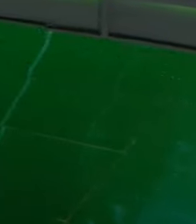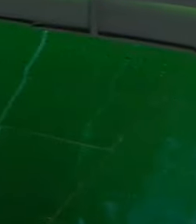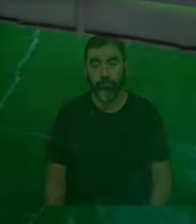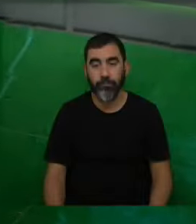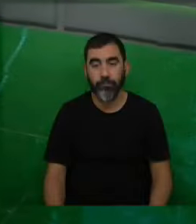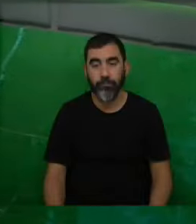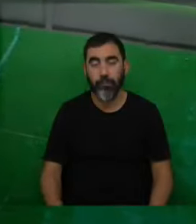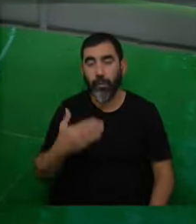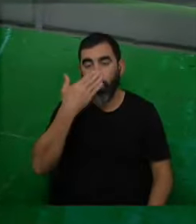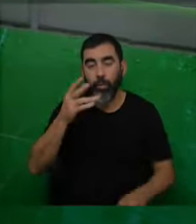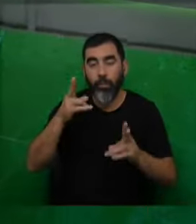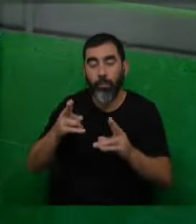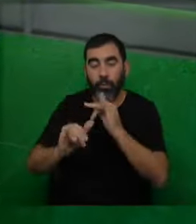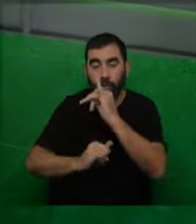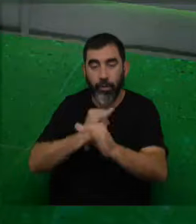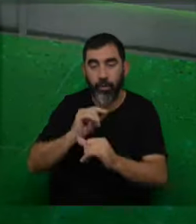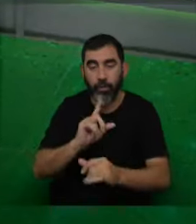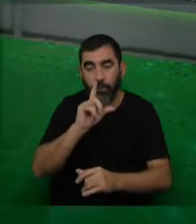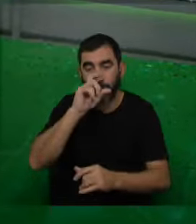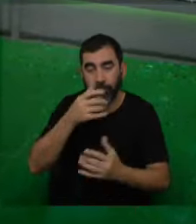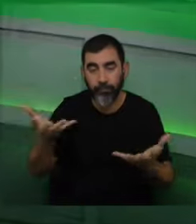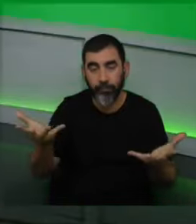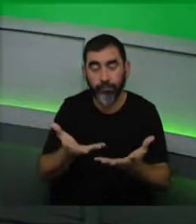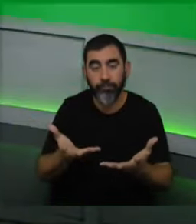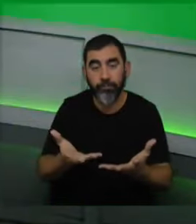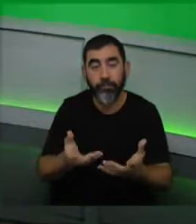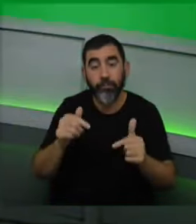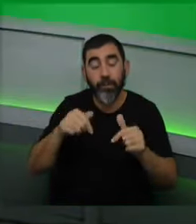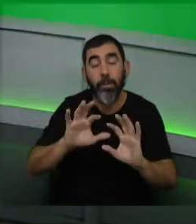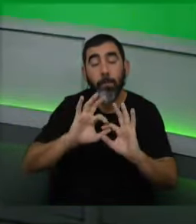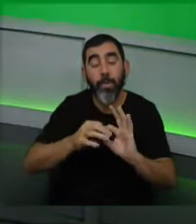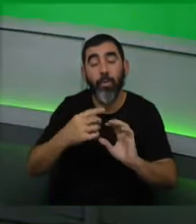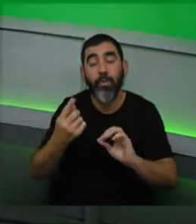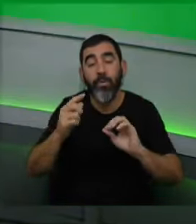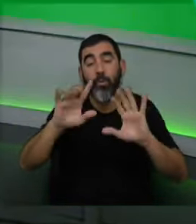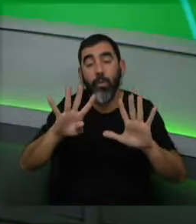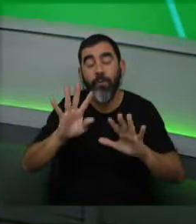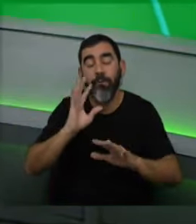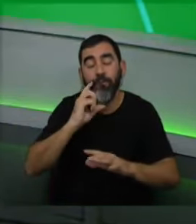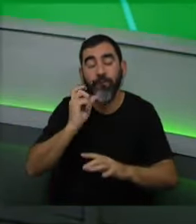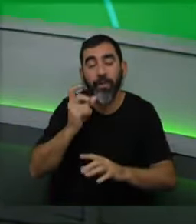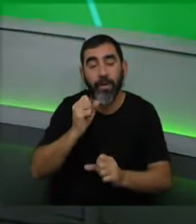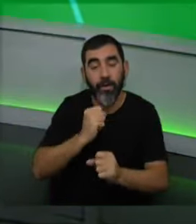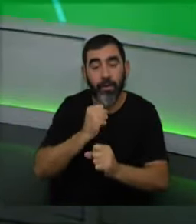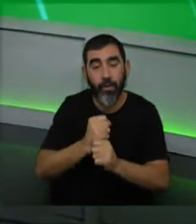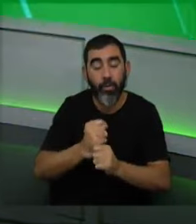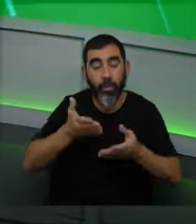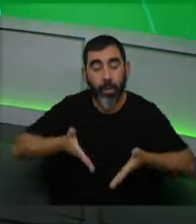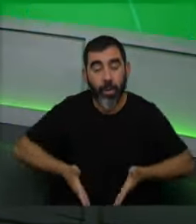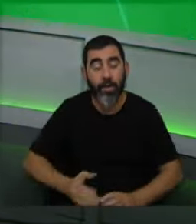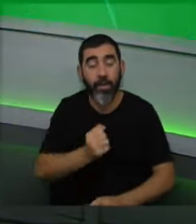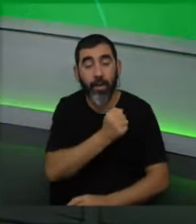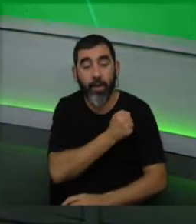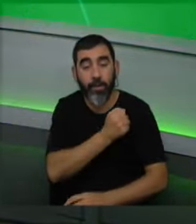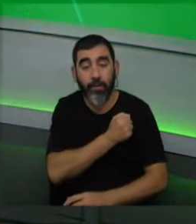último bloque de mbd noticias continuamos con información bueno atención porque este miércoles 19 feriado laborable por el natalicio José gerac